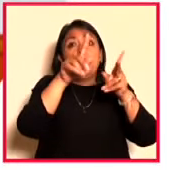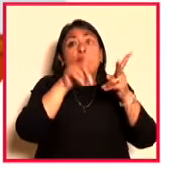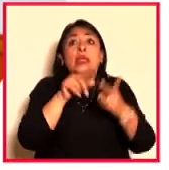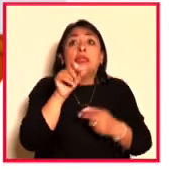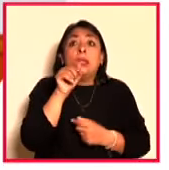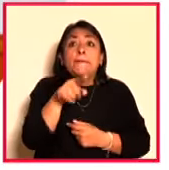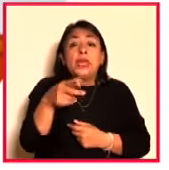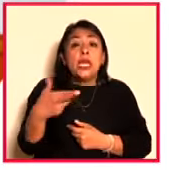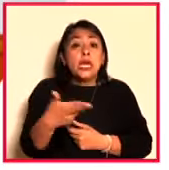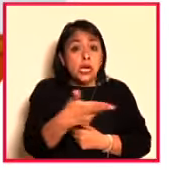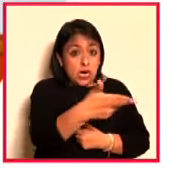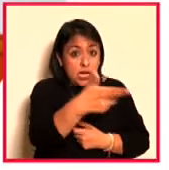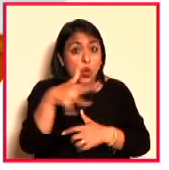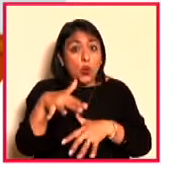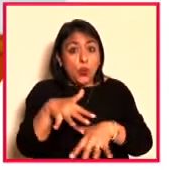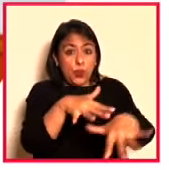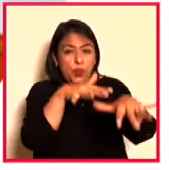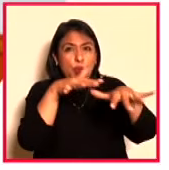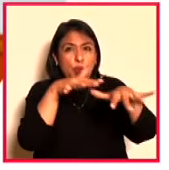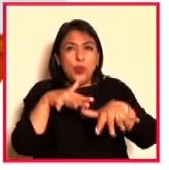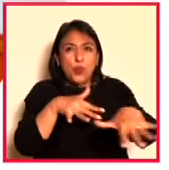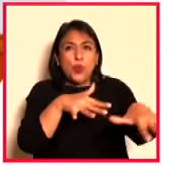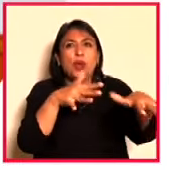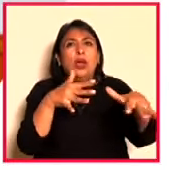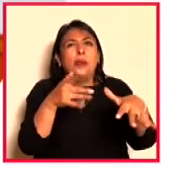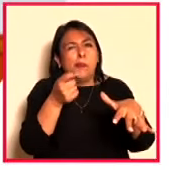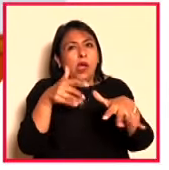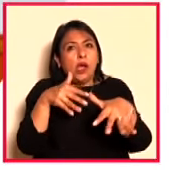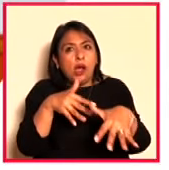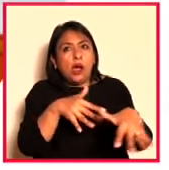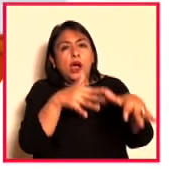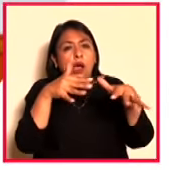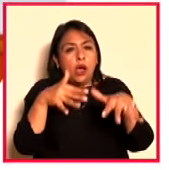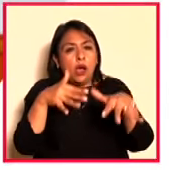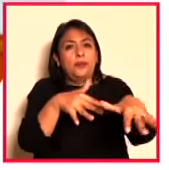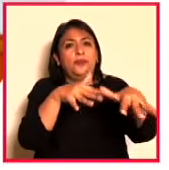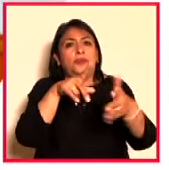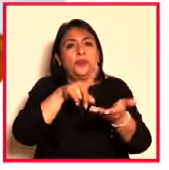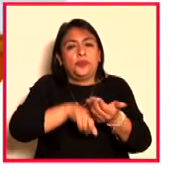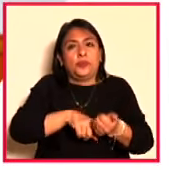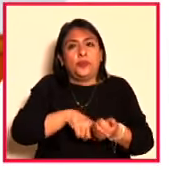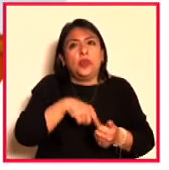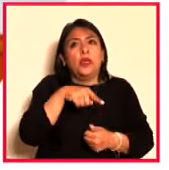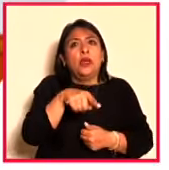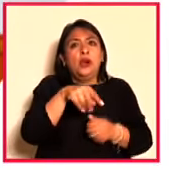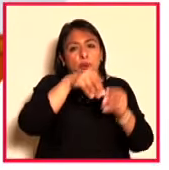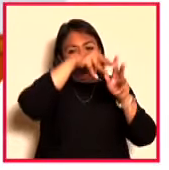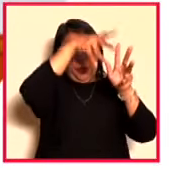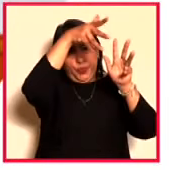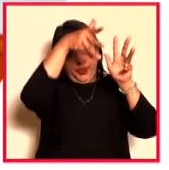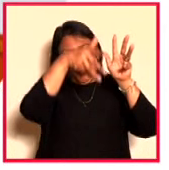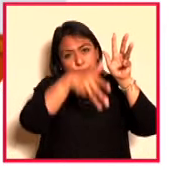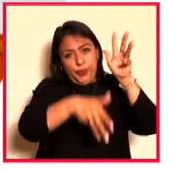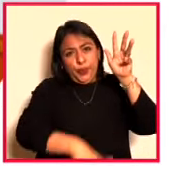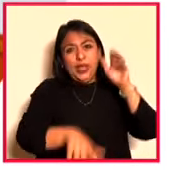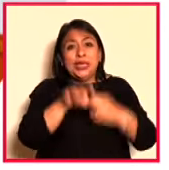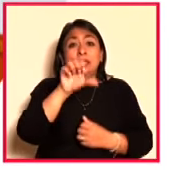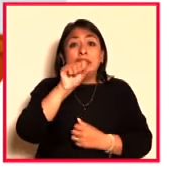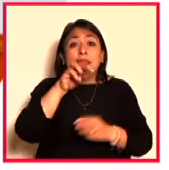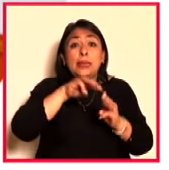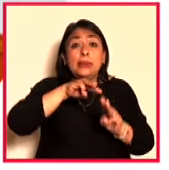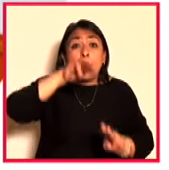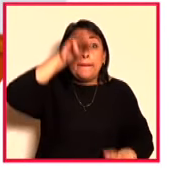río un poco caudaloso que forma en una de sus partes una cascada de más de 60 metros de altura.